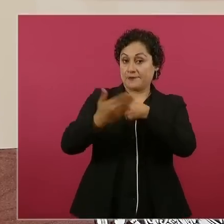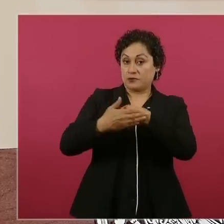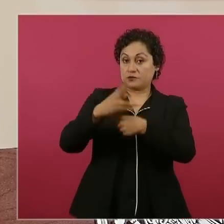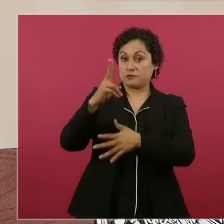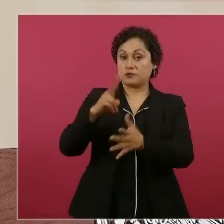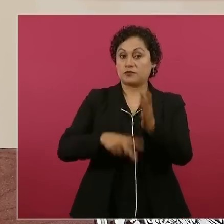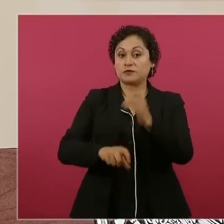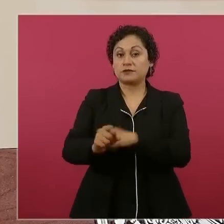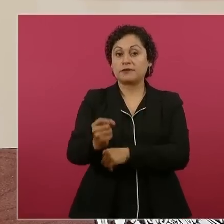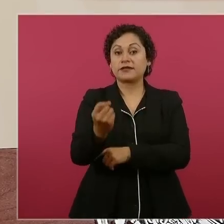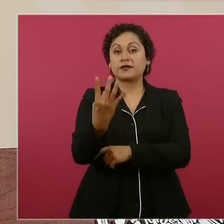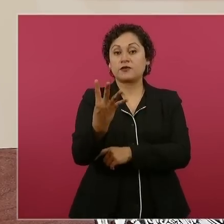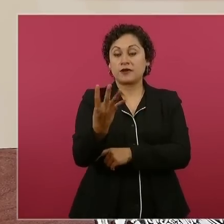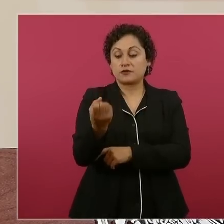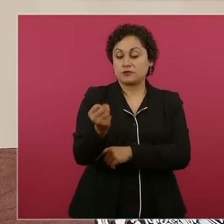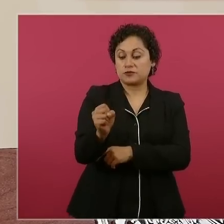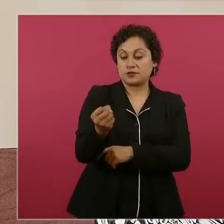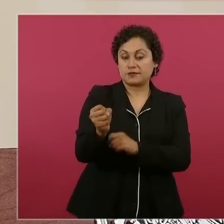concluyo